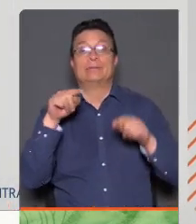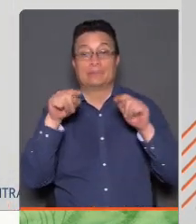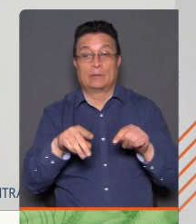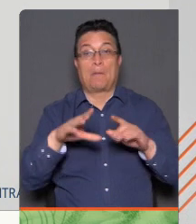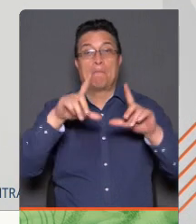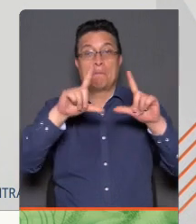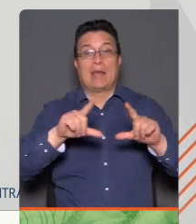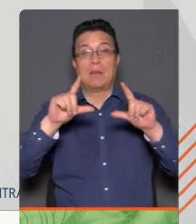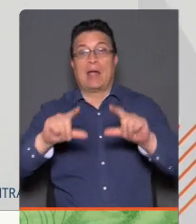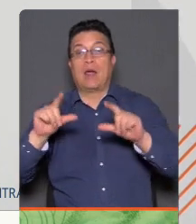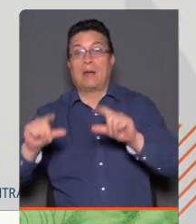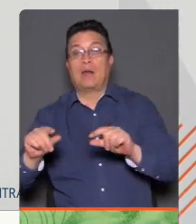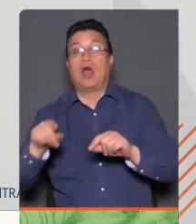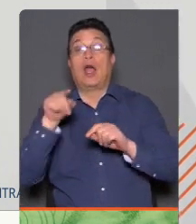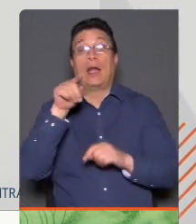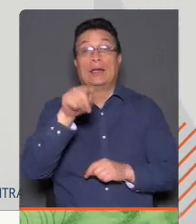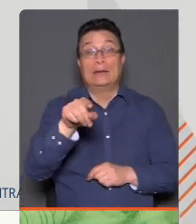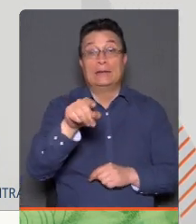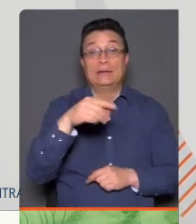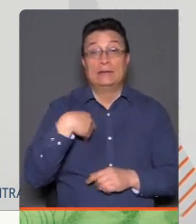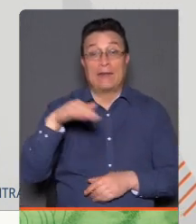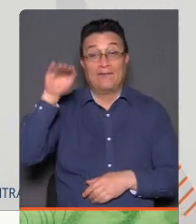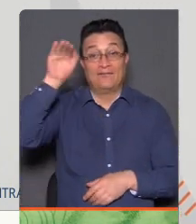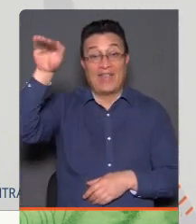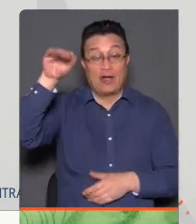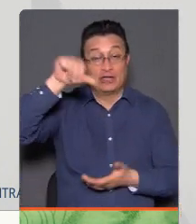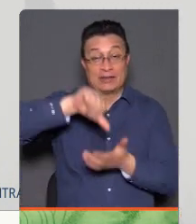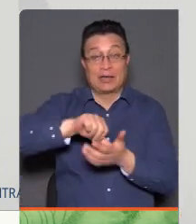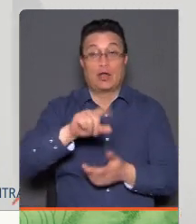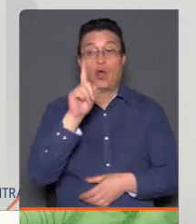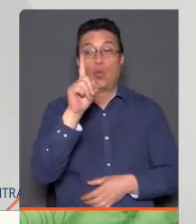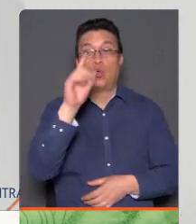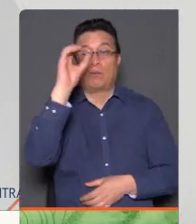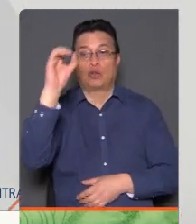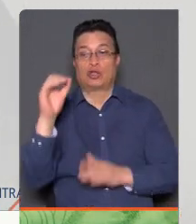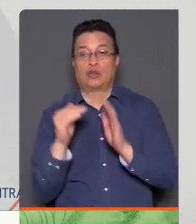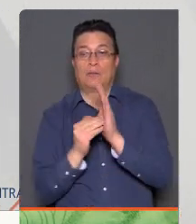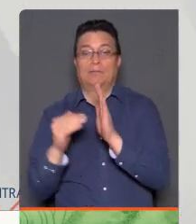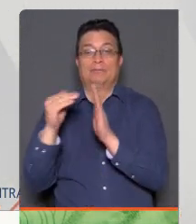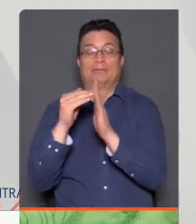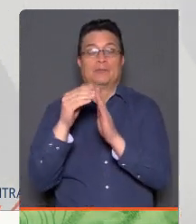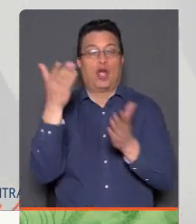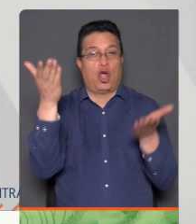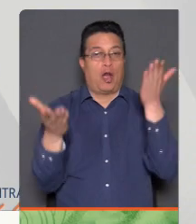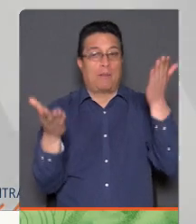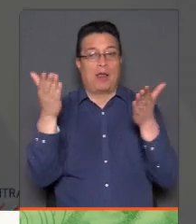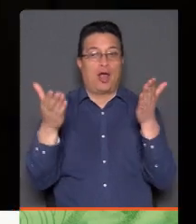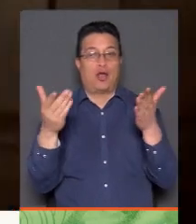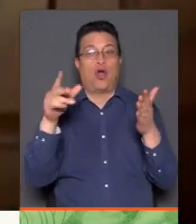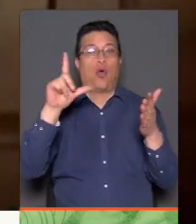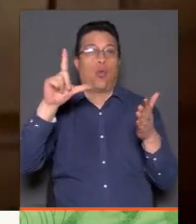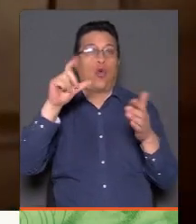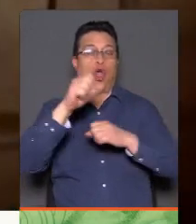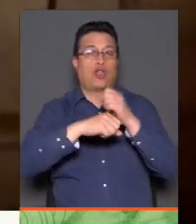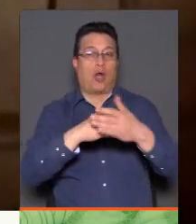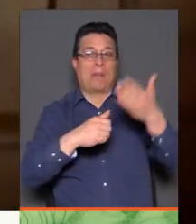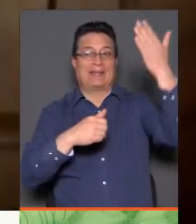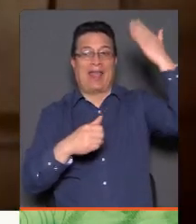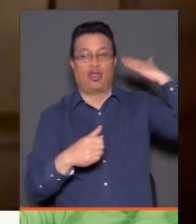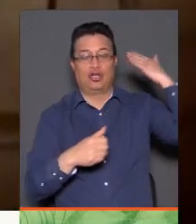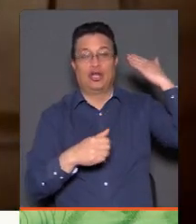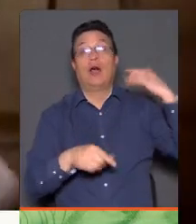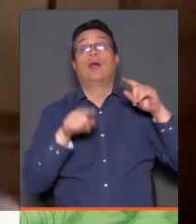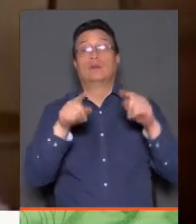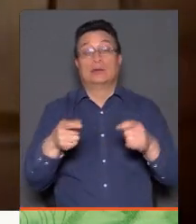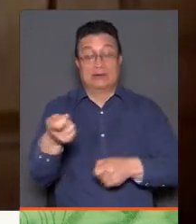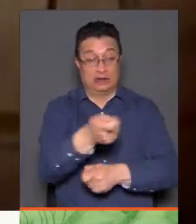menos. Según datos del Banco Central, en julio creció un 1% en comparación al mismo mes del año pasado. Nuestra economía está dejando